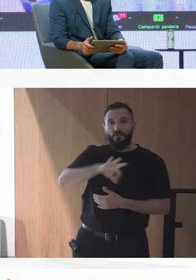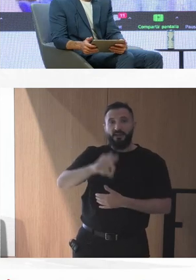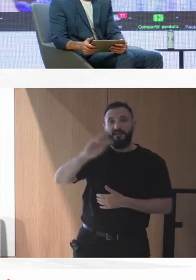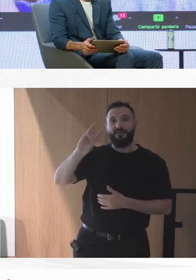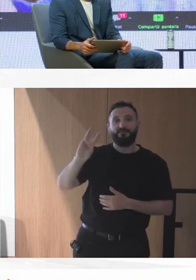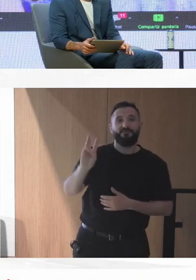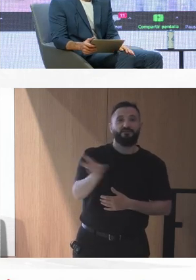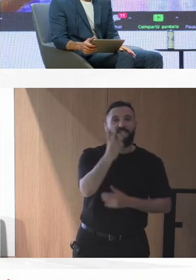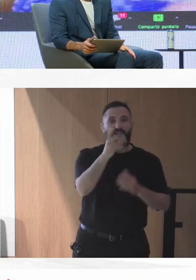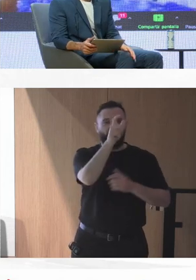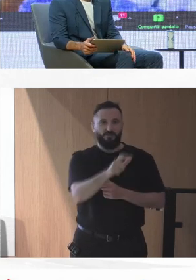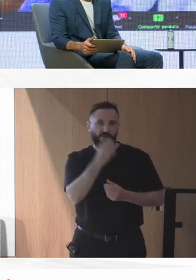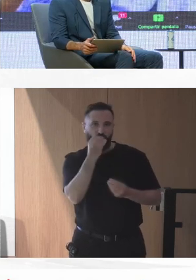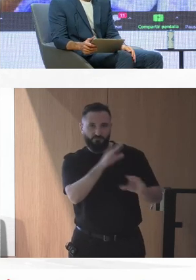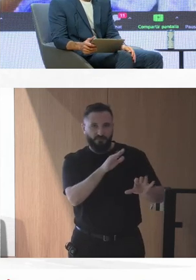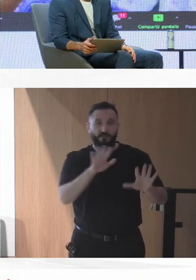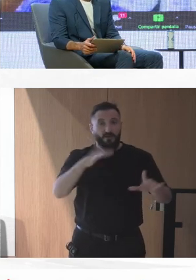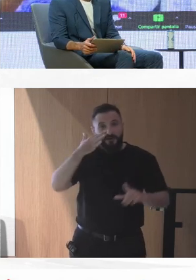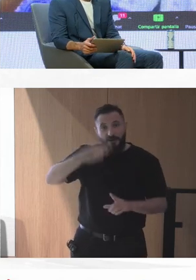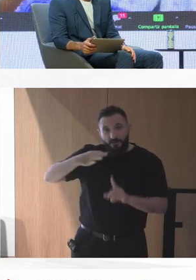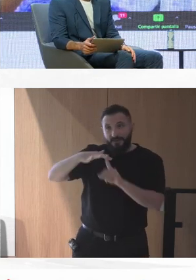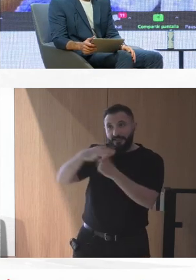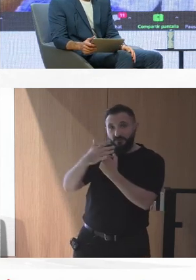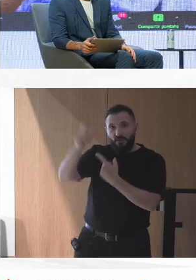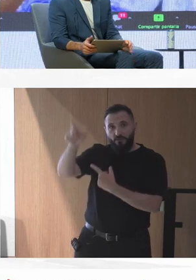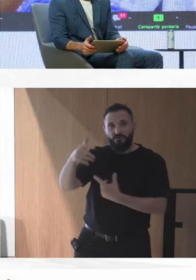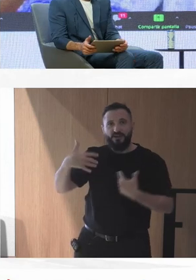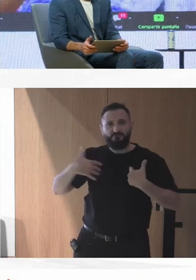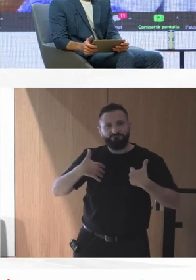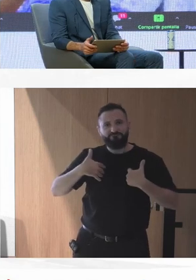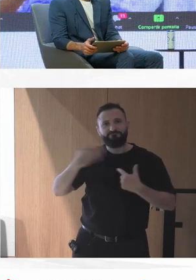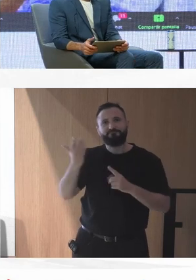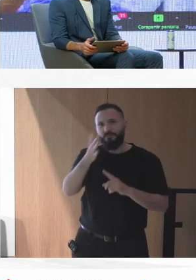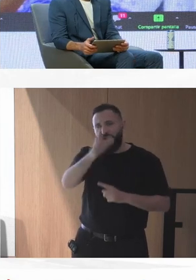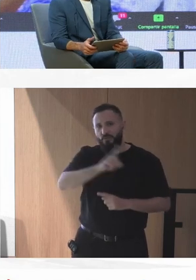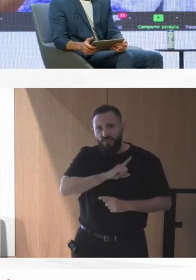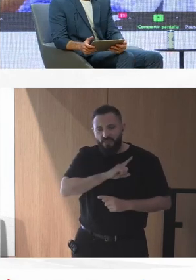podían ser terceras partes, pero el caso sigue siendo igual de importante para el acusado. Y en los juicios,